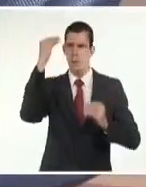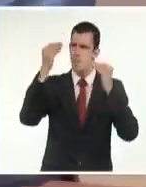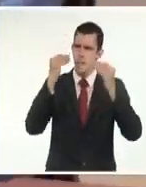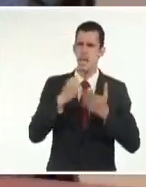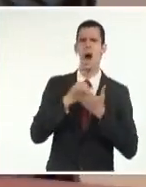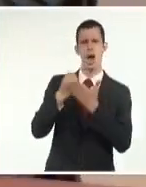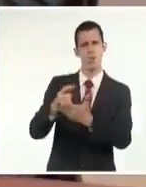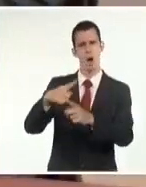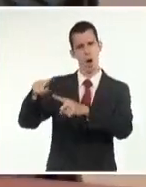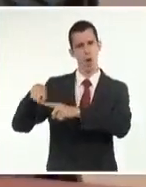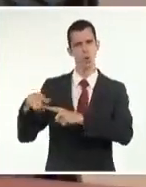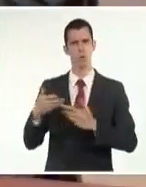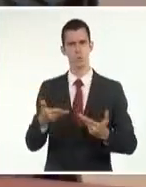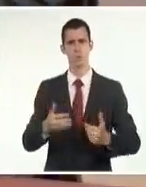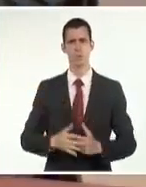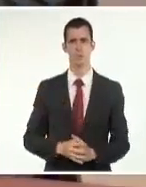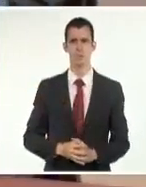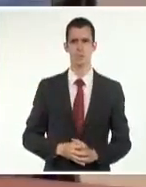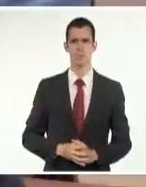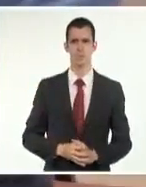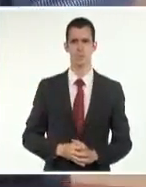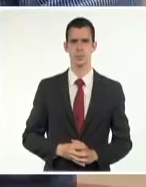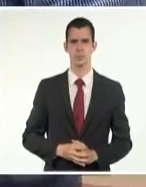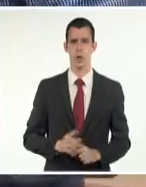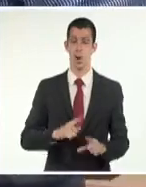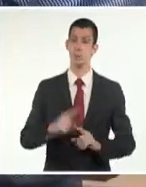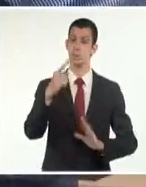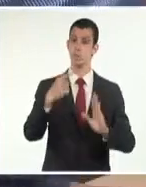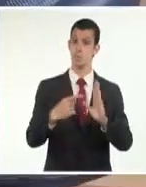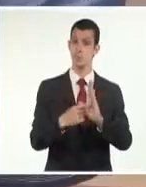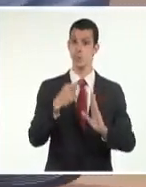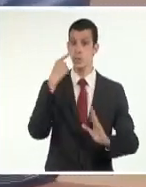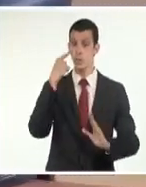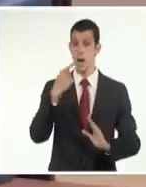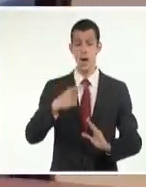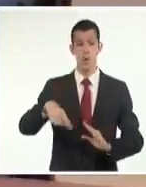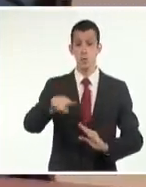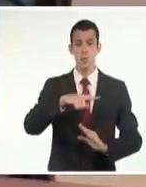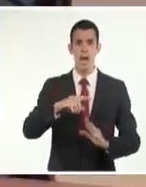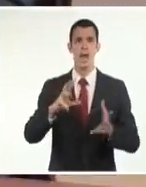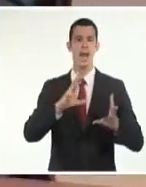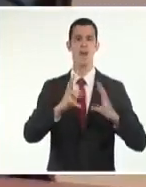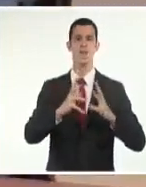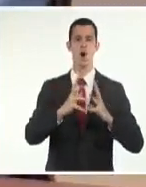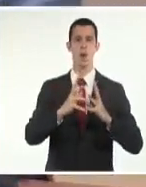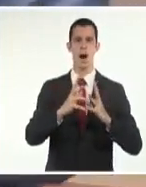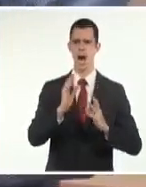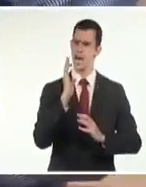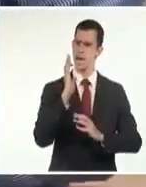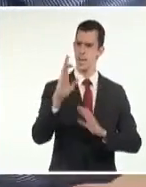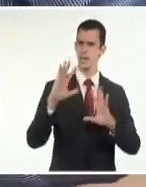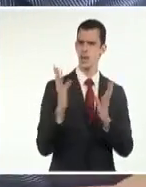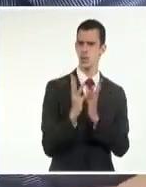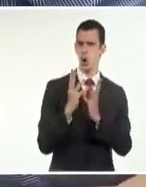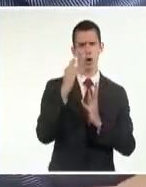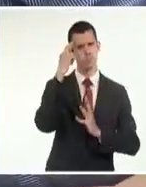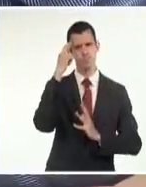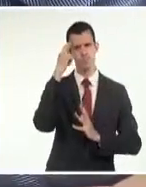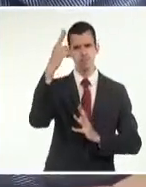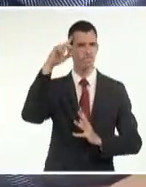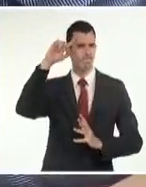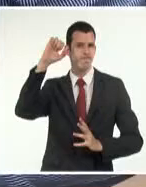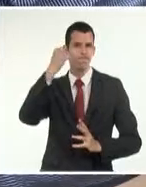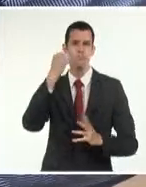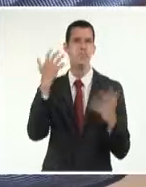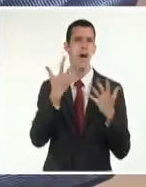hecho de enorme lealtad, de enorme fidelidad al pensamiento fundador de Fidel con relación